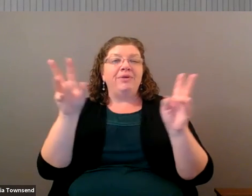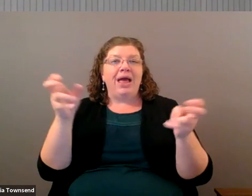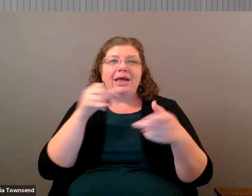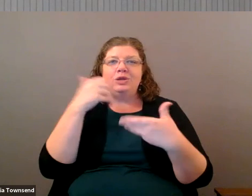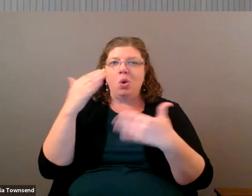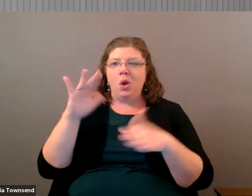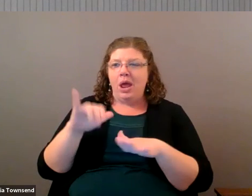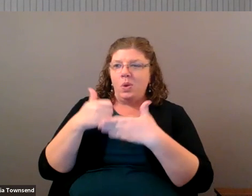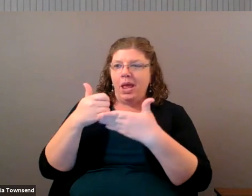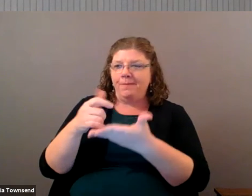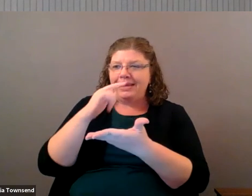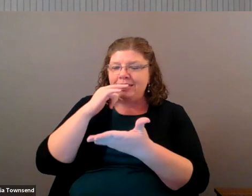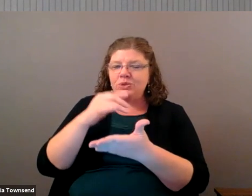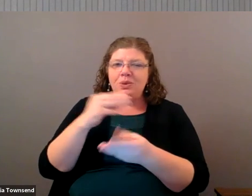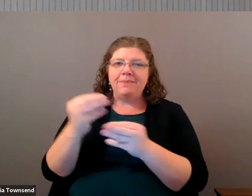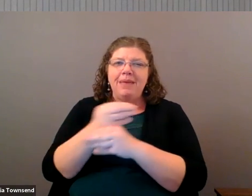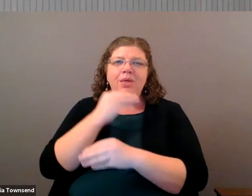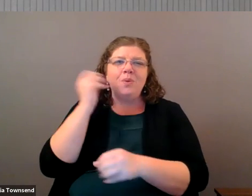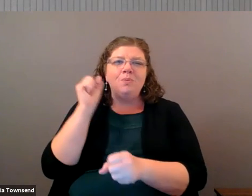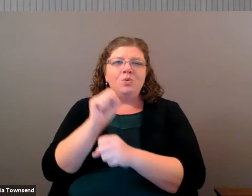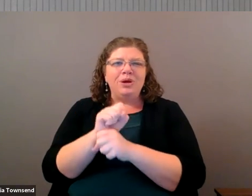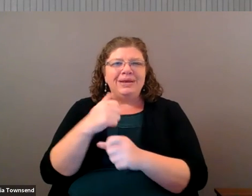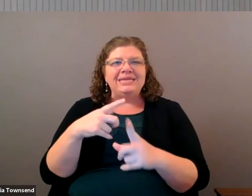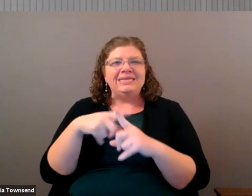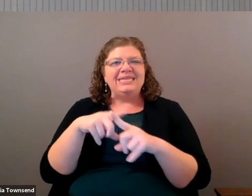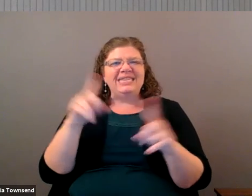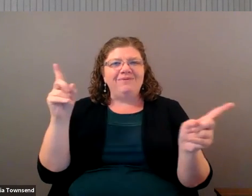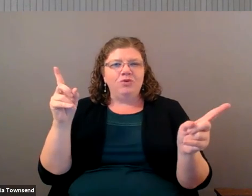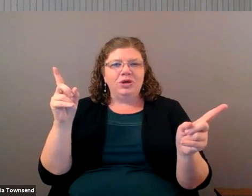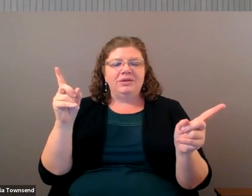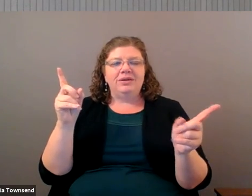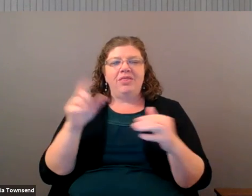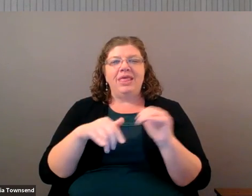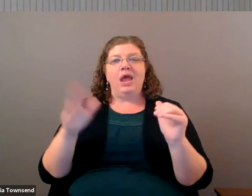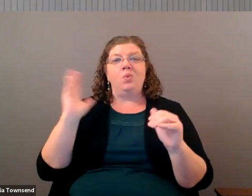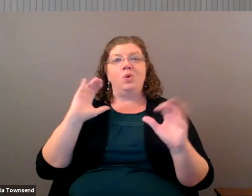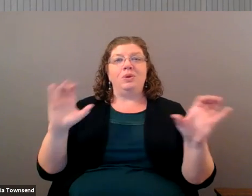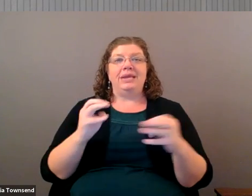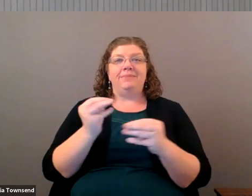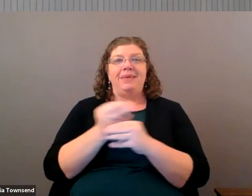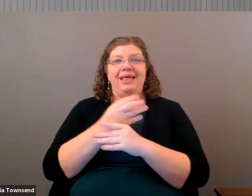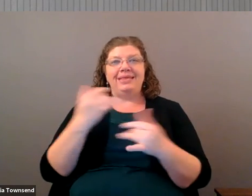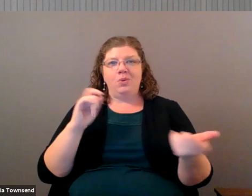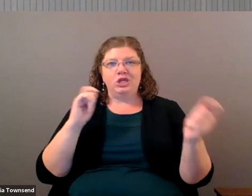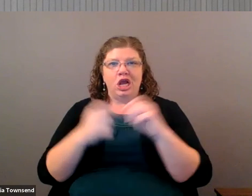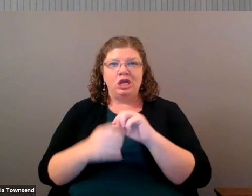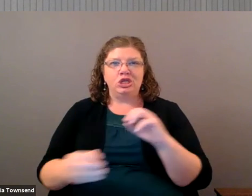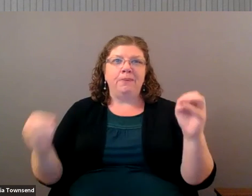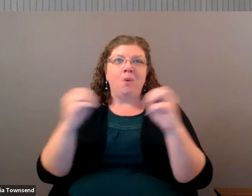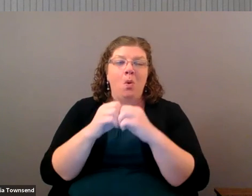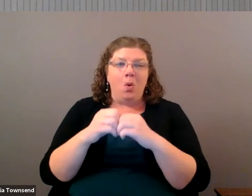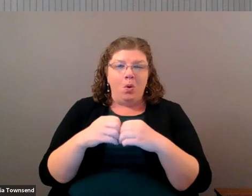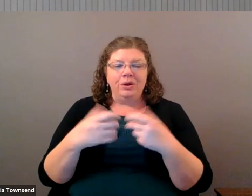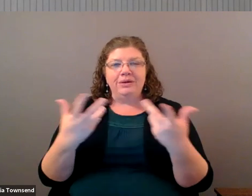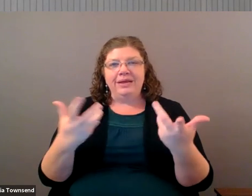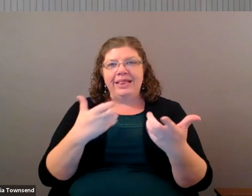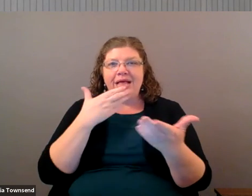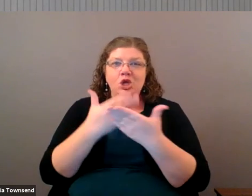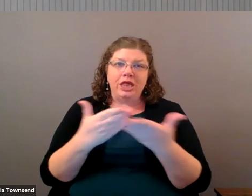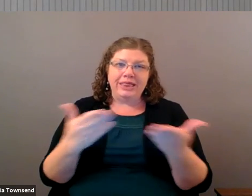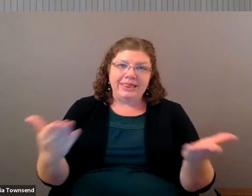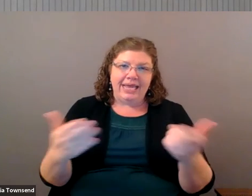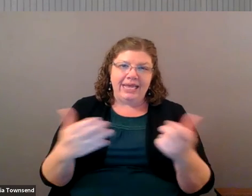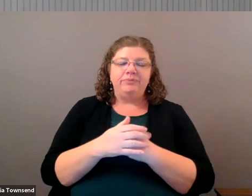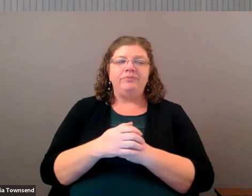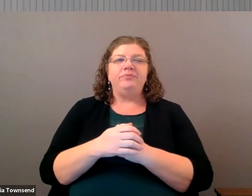yo no sé cómo ayudar a mis hijos. We did math and now it's changing even further, which is a good thing. So I'm just thinking, you know, too, also,